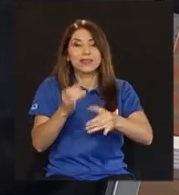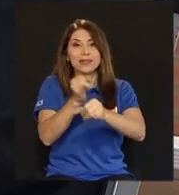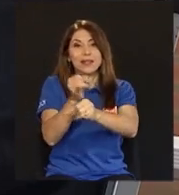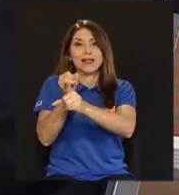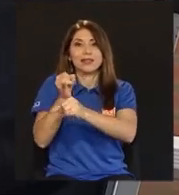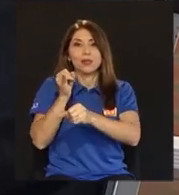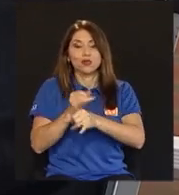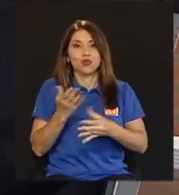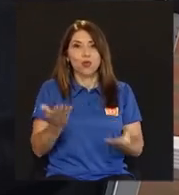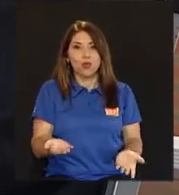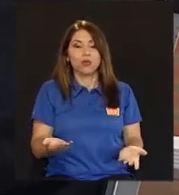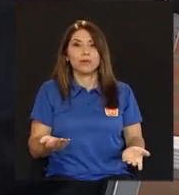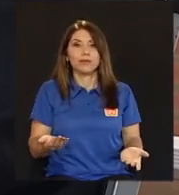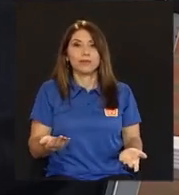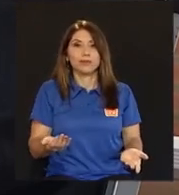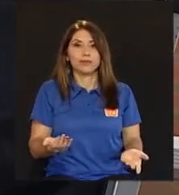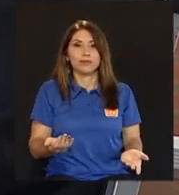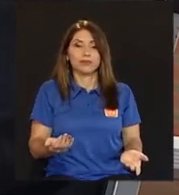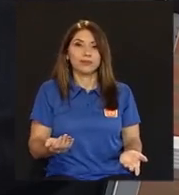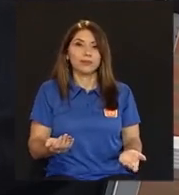de